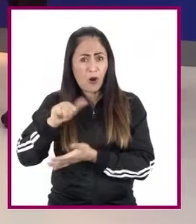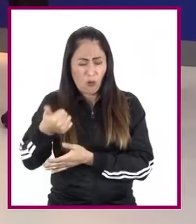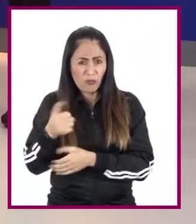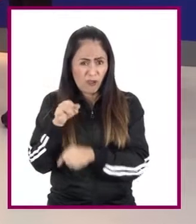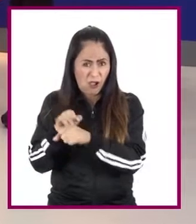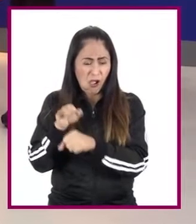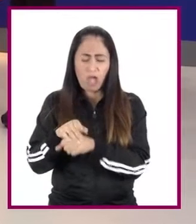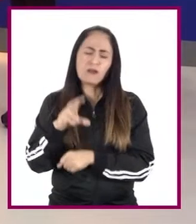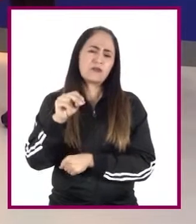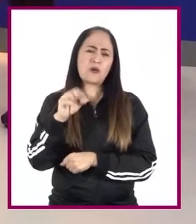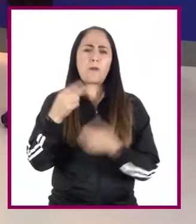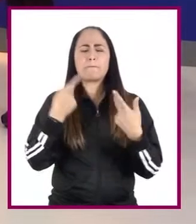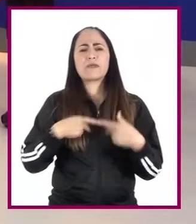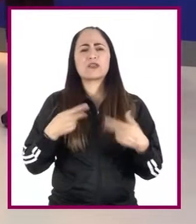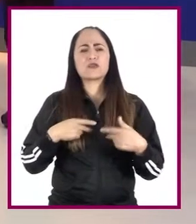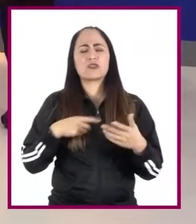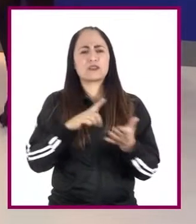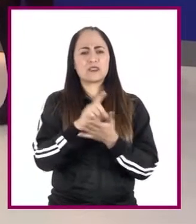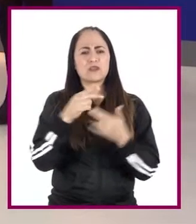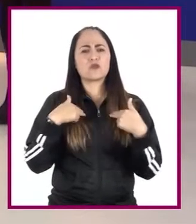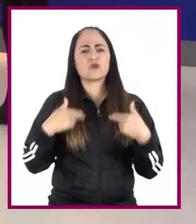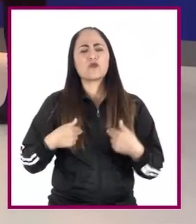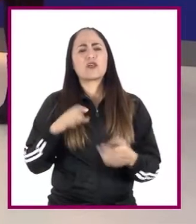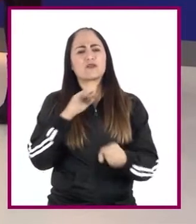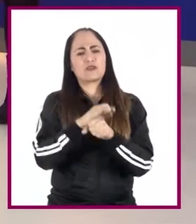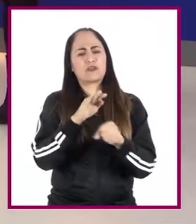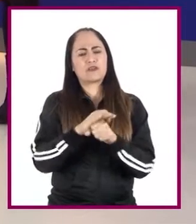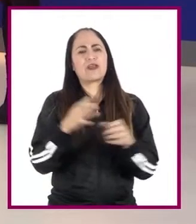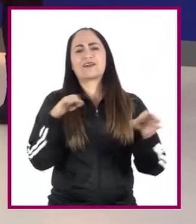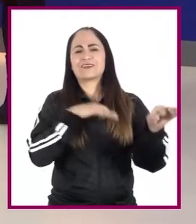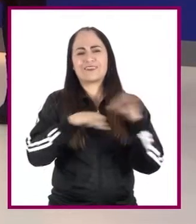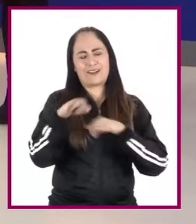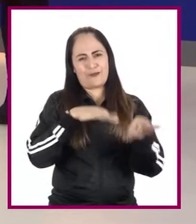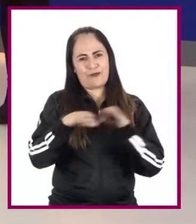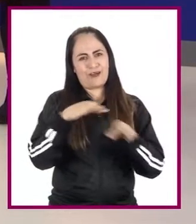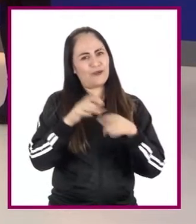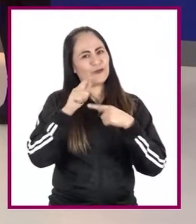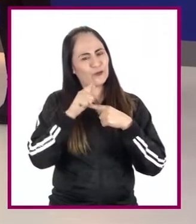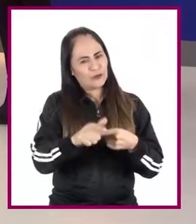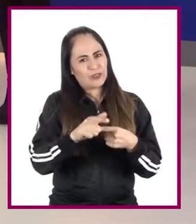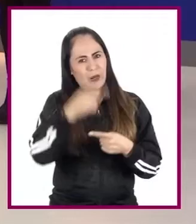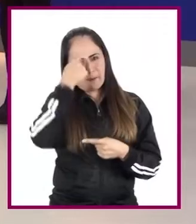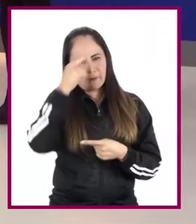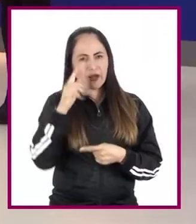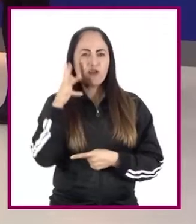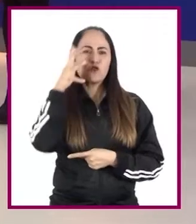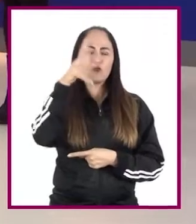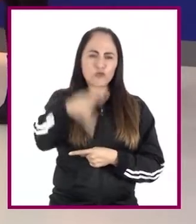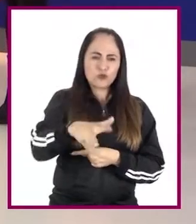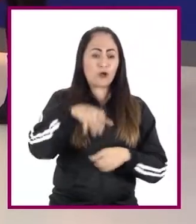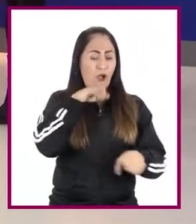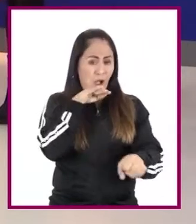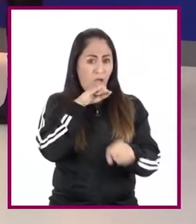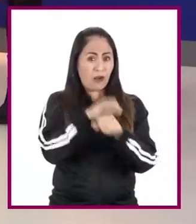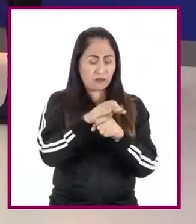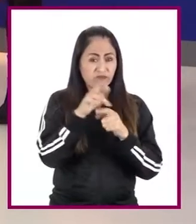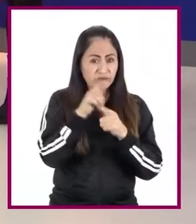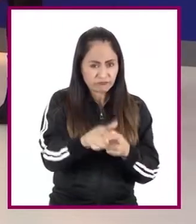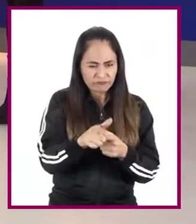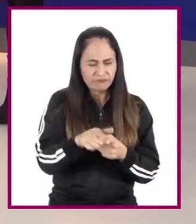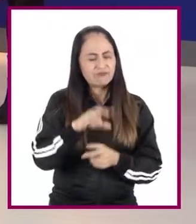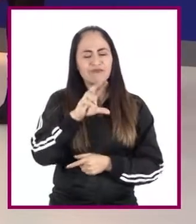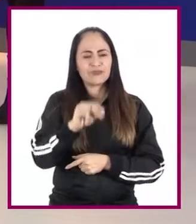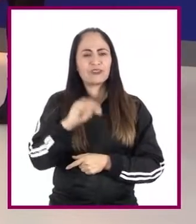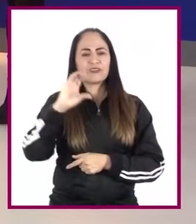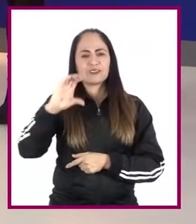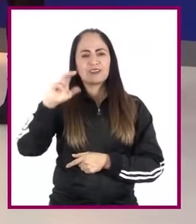personas defensoras de los derechos humanos realizamos esta labor para que algún día ya no sea necesario hacerla.